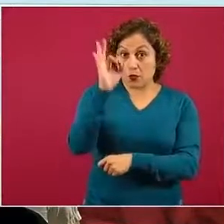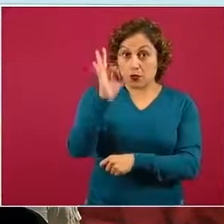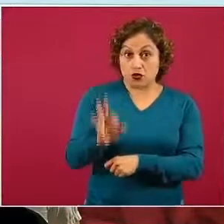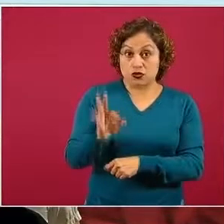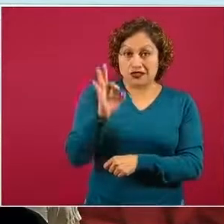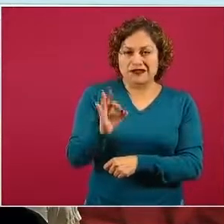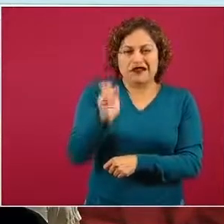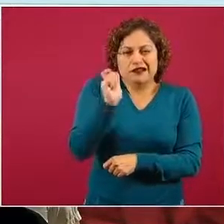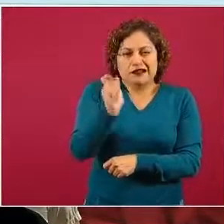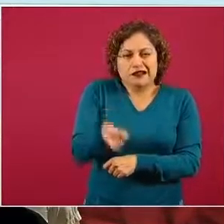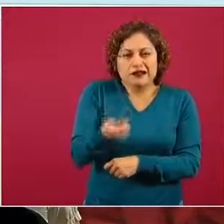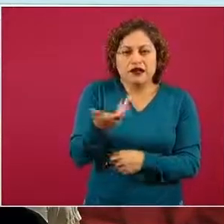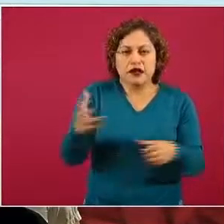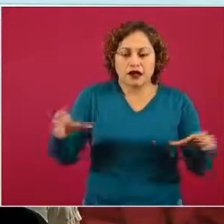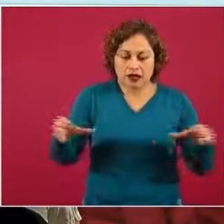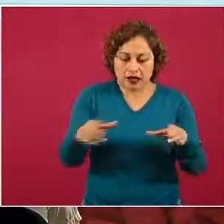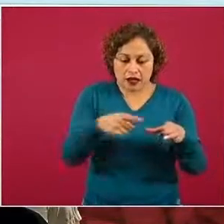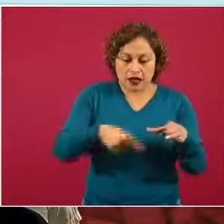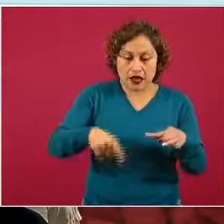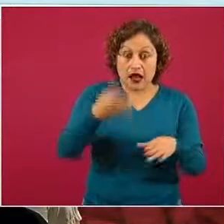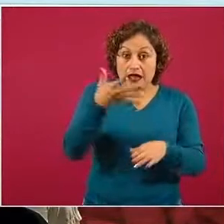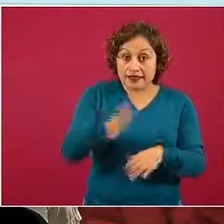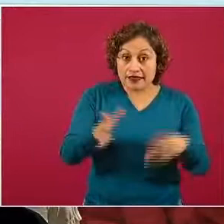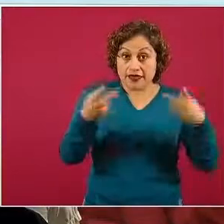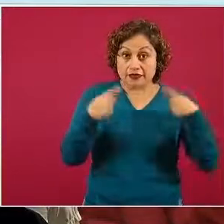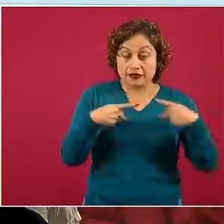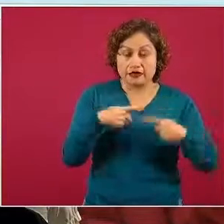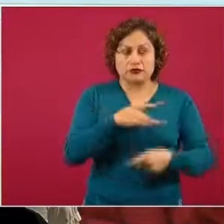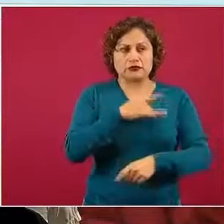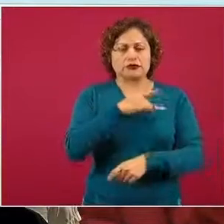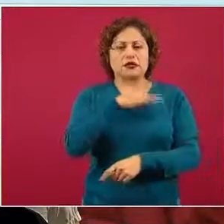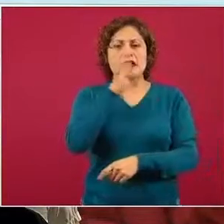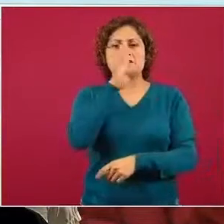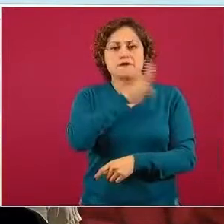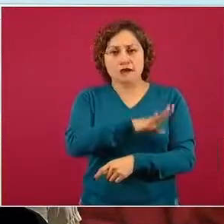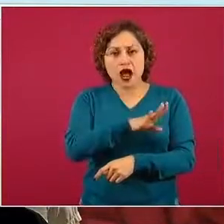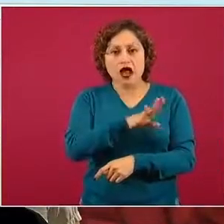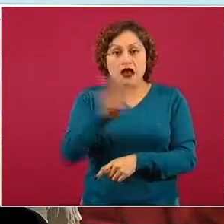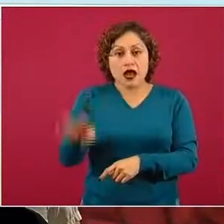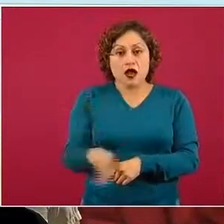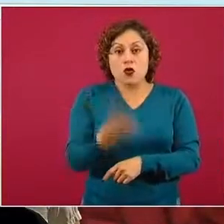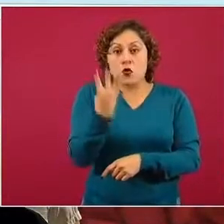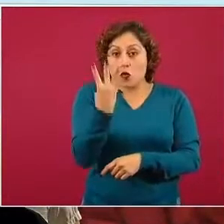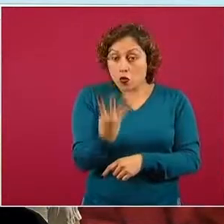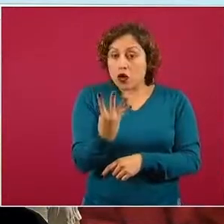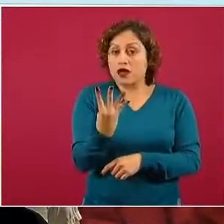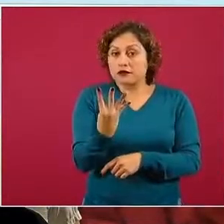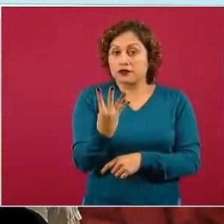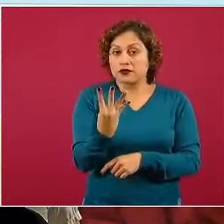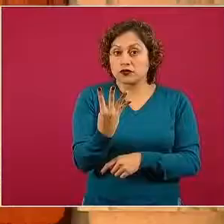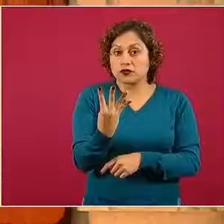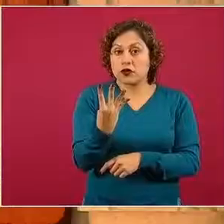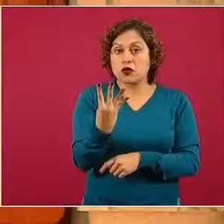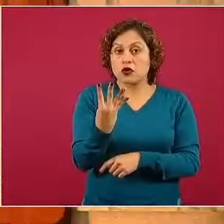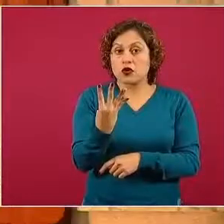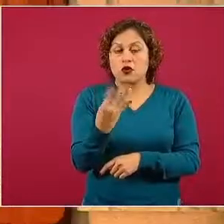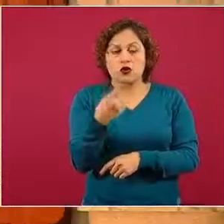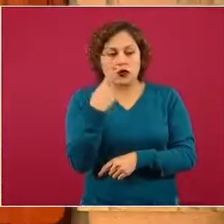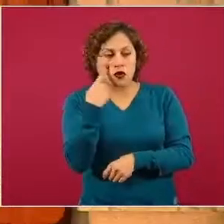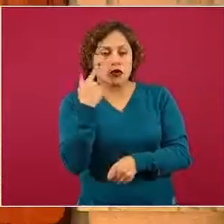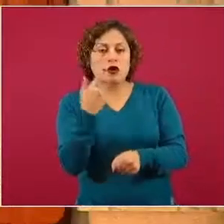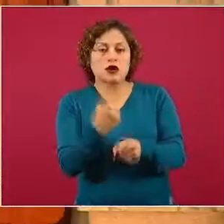cada 10 personas en la semana 49 que presentaron signos y síntomas, 4 de ellas lo hicieron por